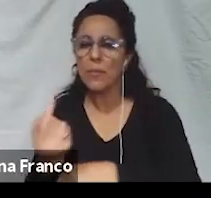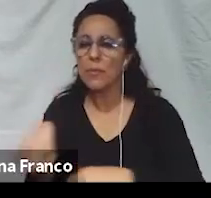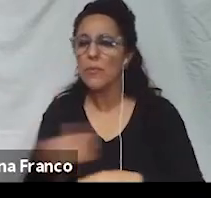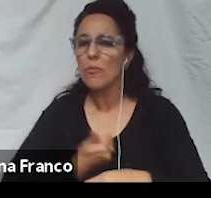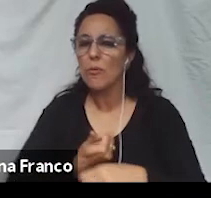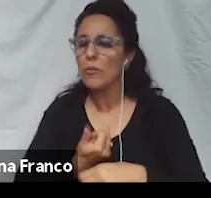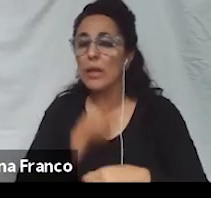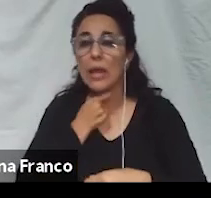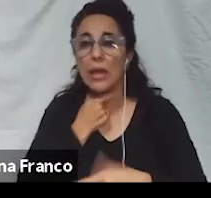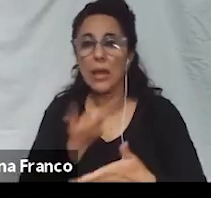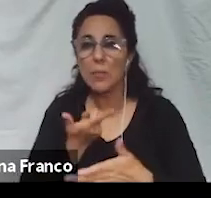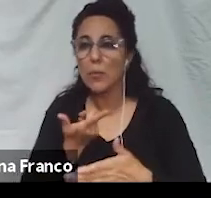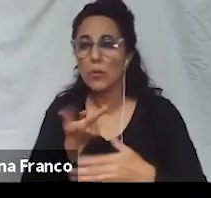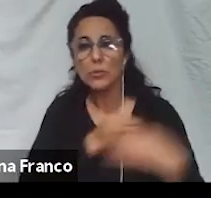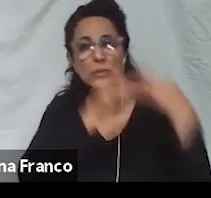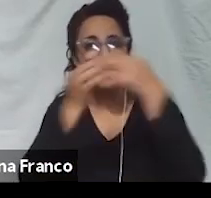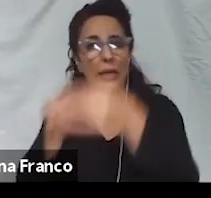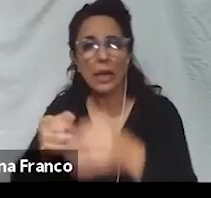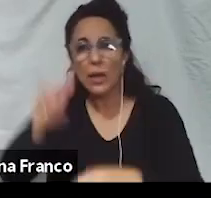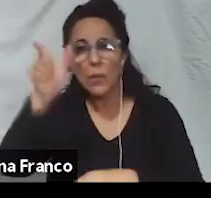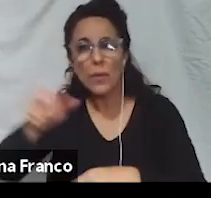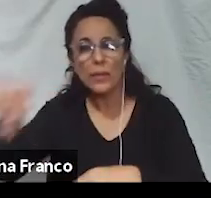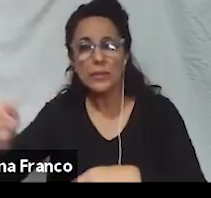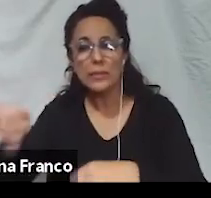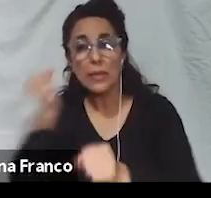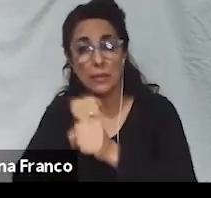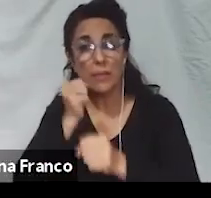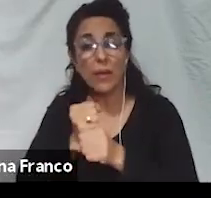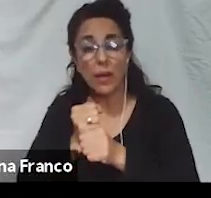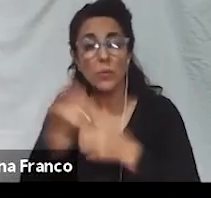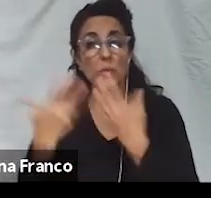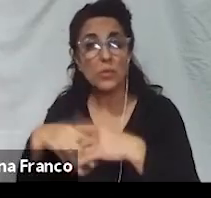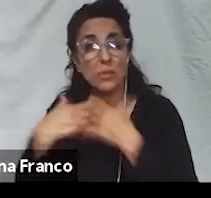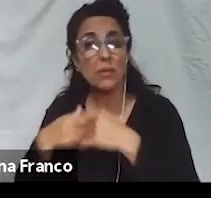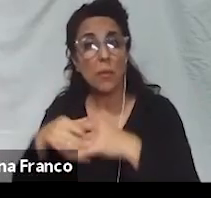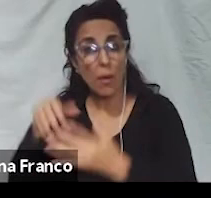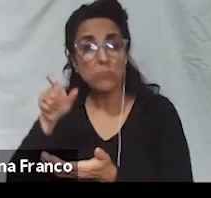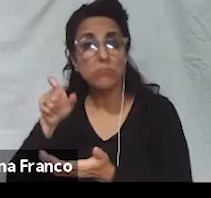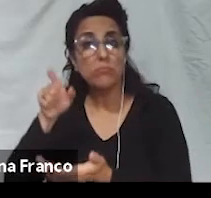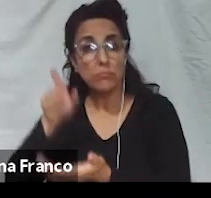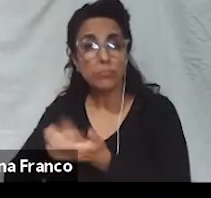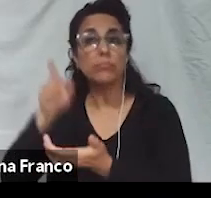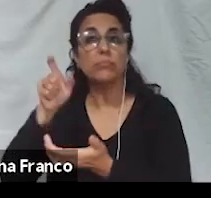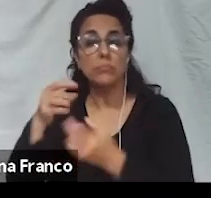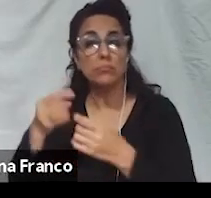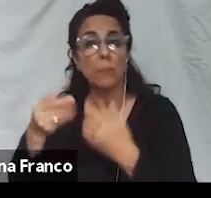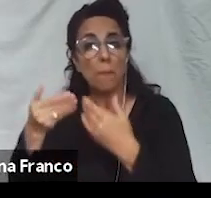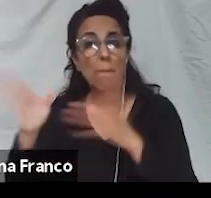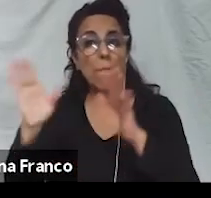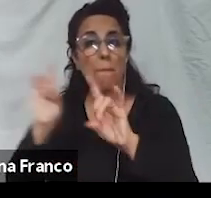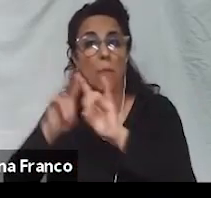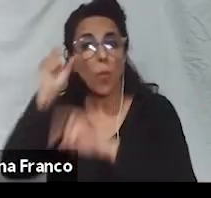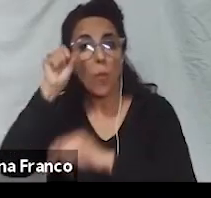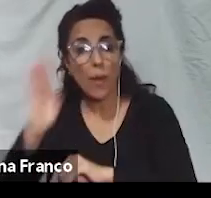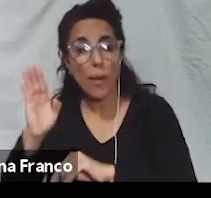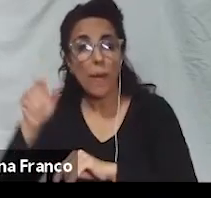podemos registrar un usuario. Digamos, de acuerdo a eso se está trabajando en un sistema de puntaje para decir, bueno, mi página es